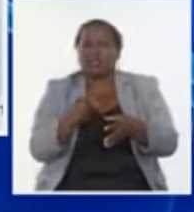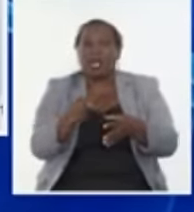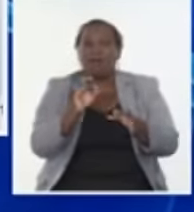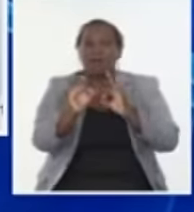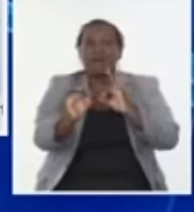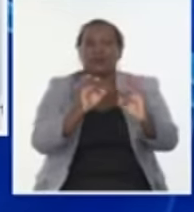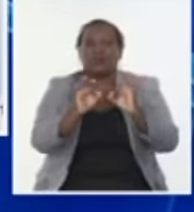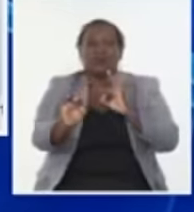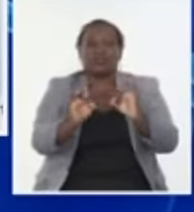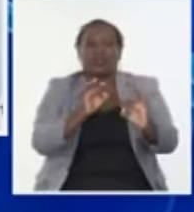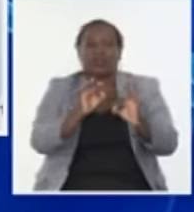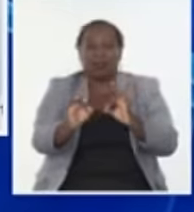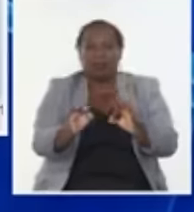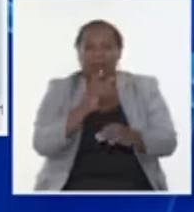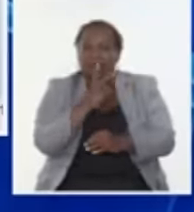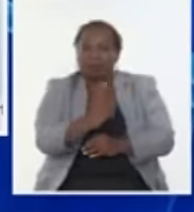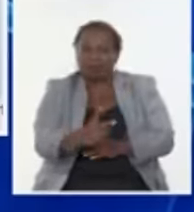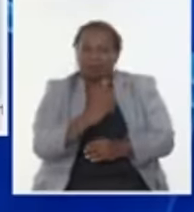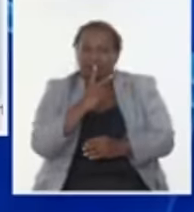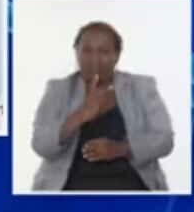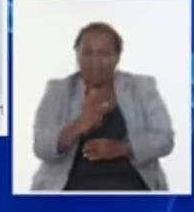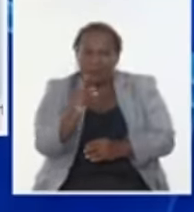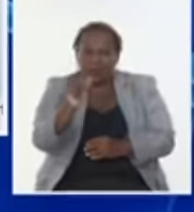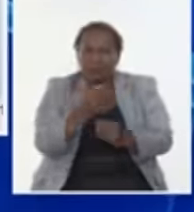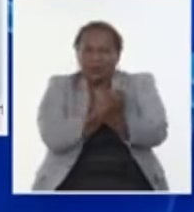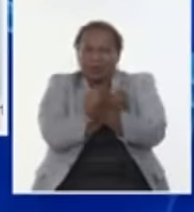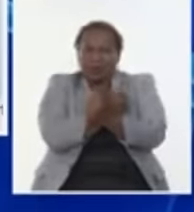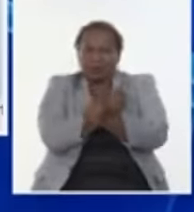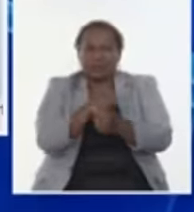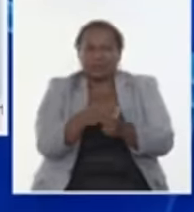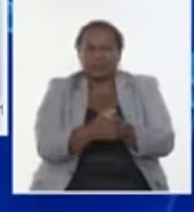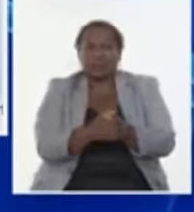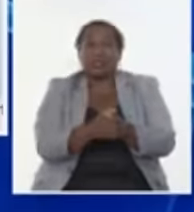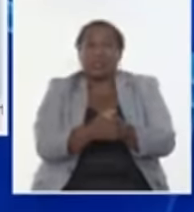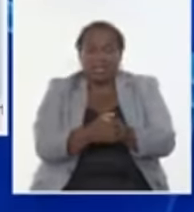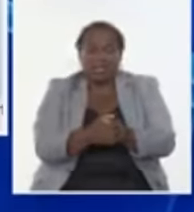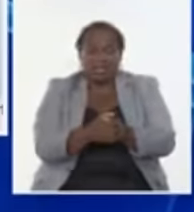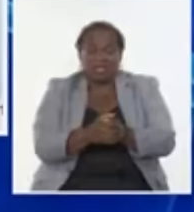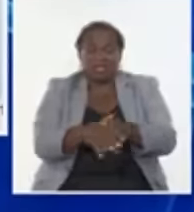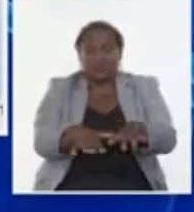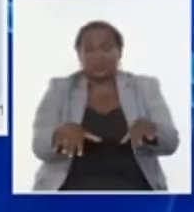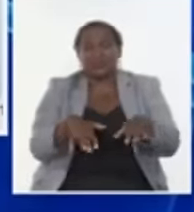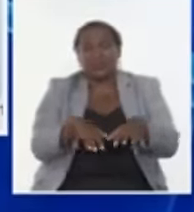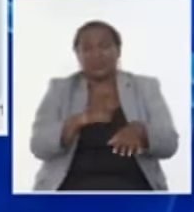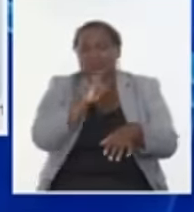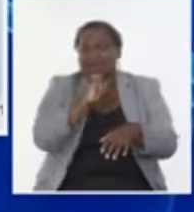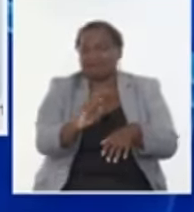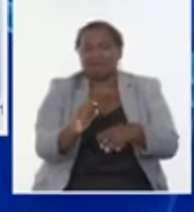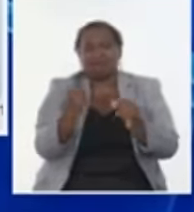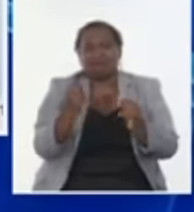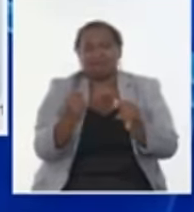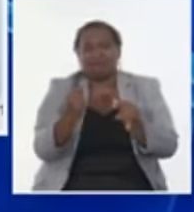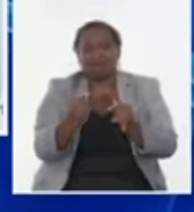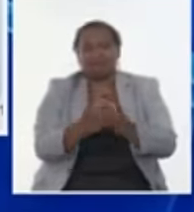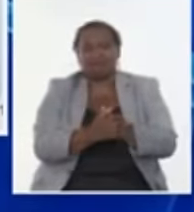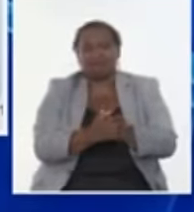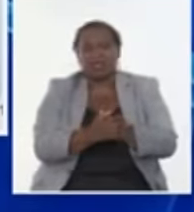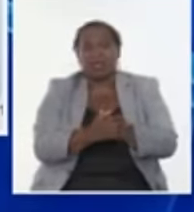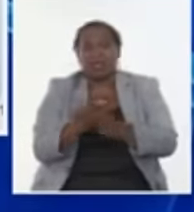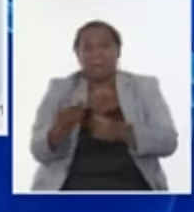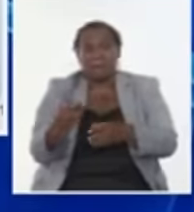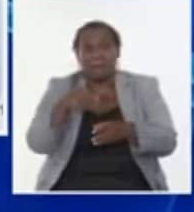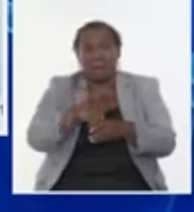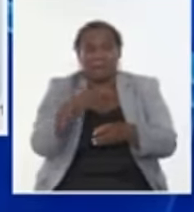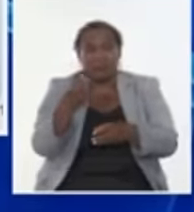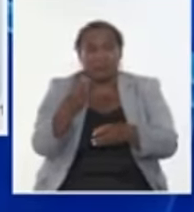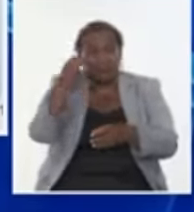la asistencia social. Aún en las difíciles condiciones económicas, se destinan por el presupuesto del